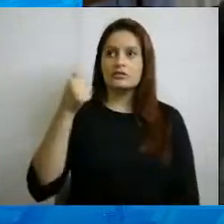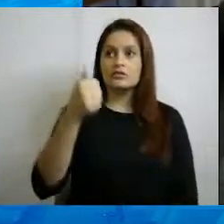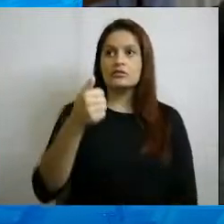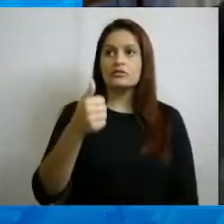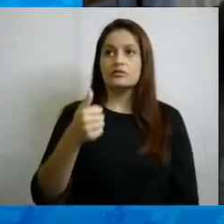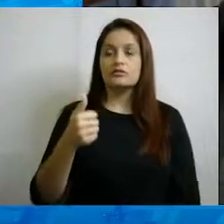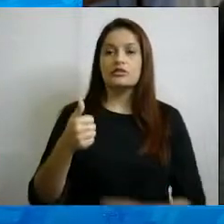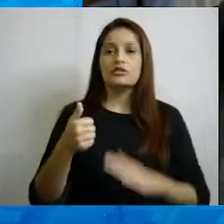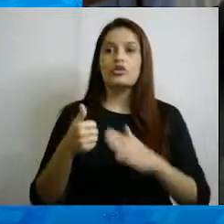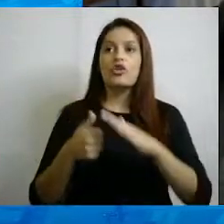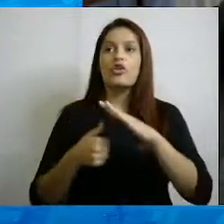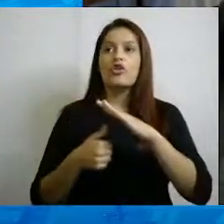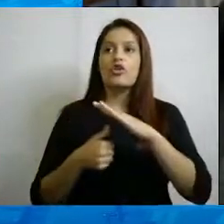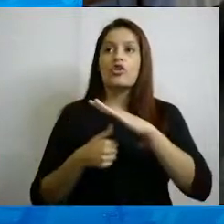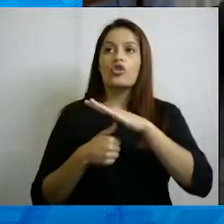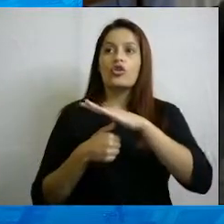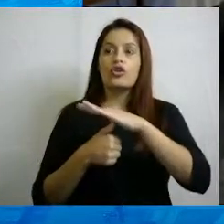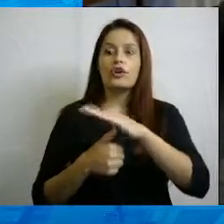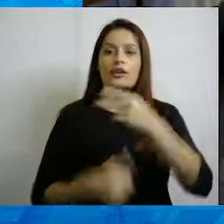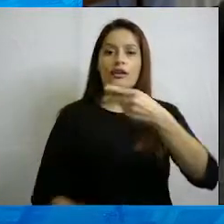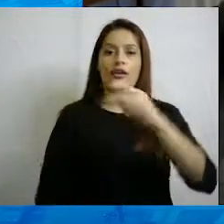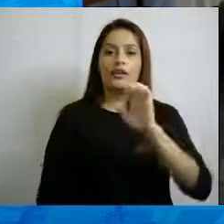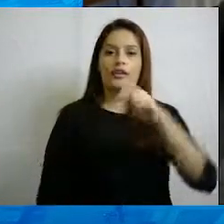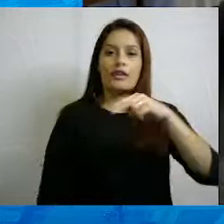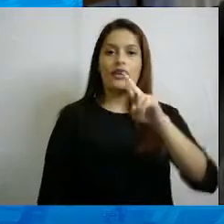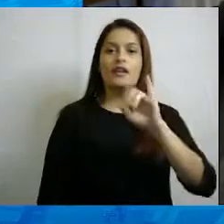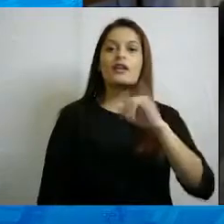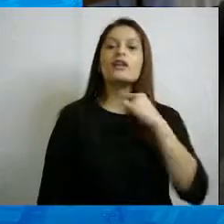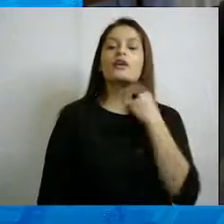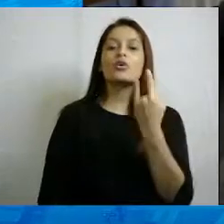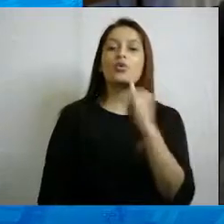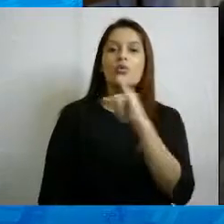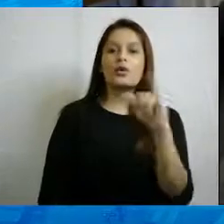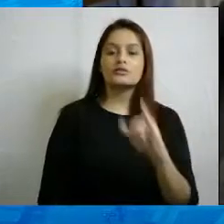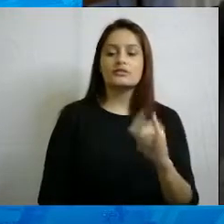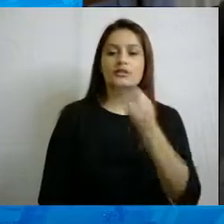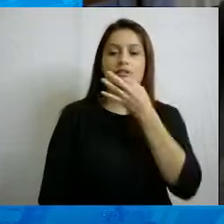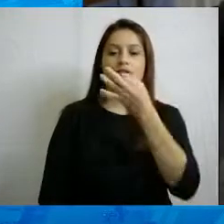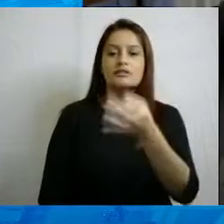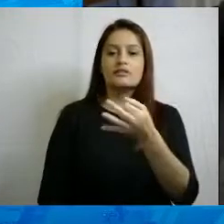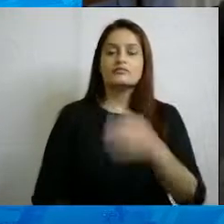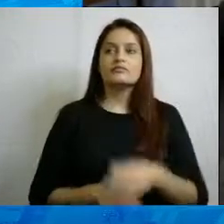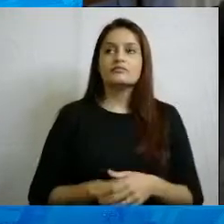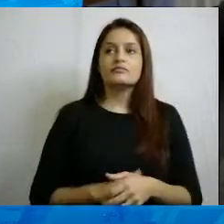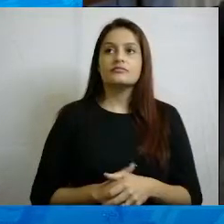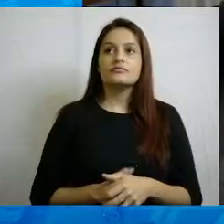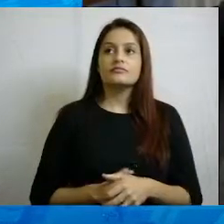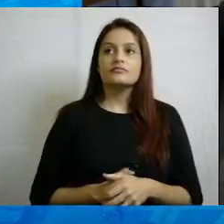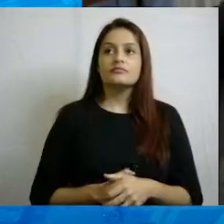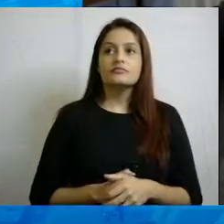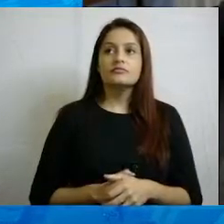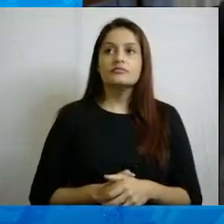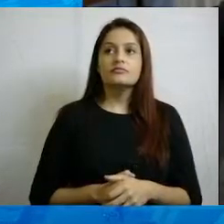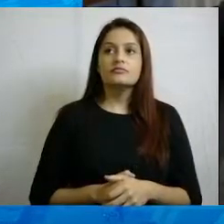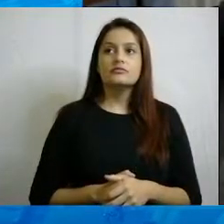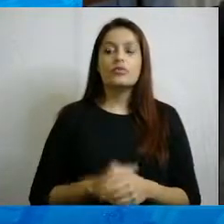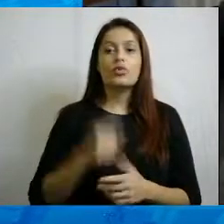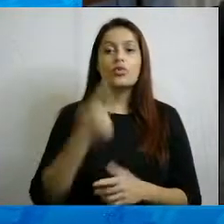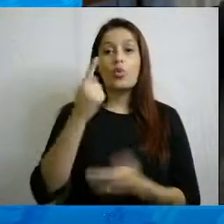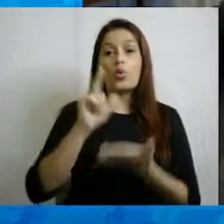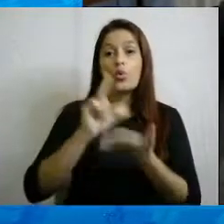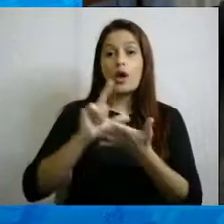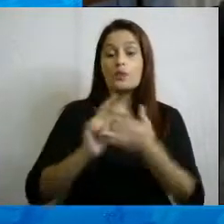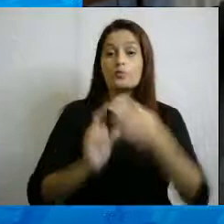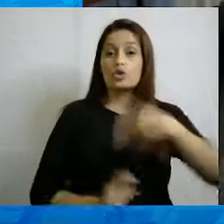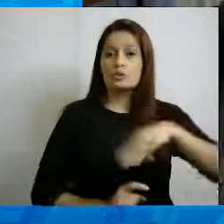Concejal, ¿hay alguna consulta? Concejal Enrique. Gracias, alcaldesa. Si bien este es un lugar